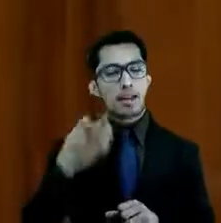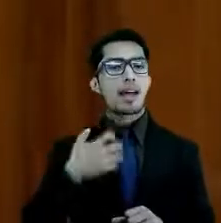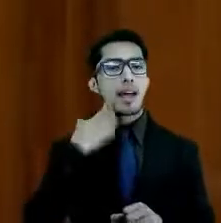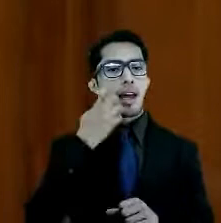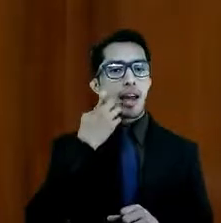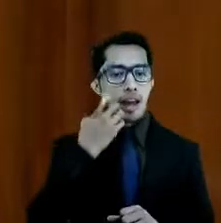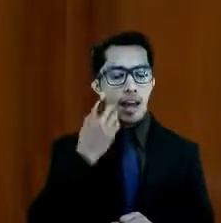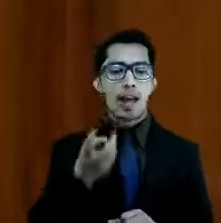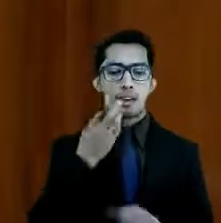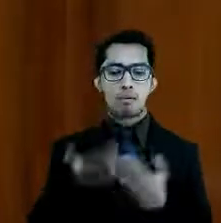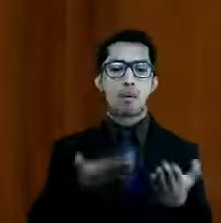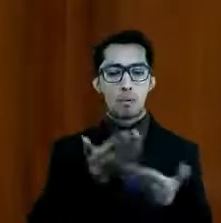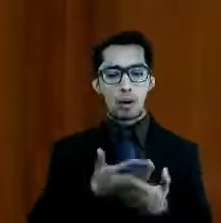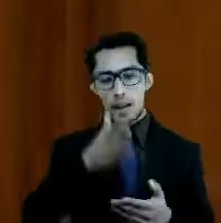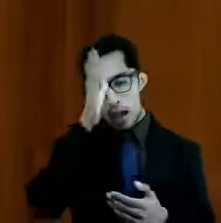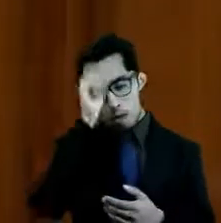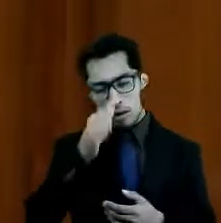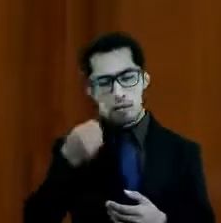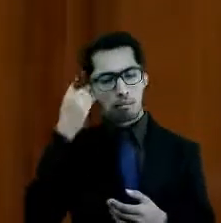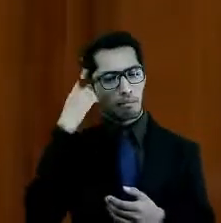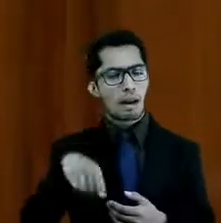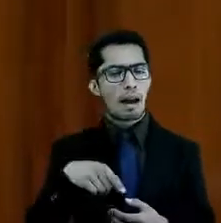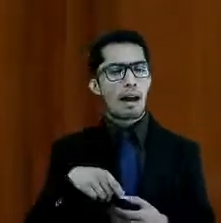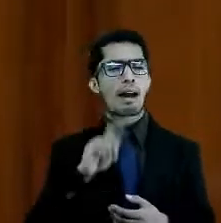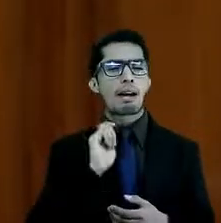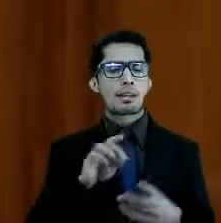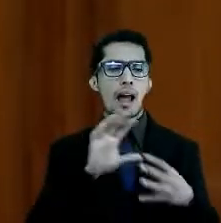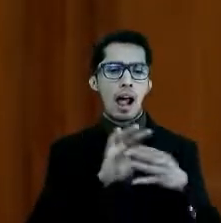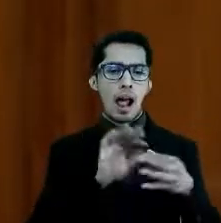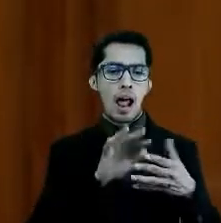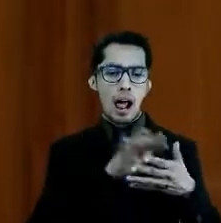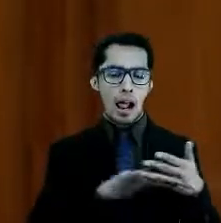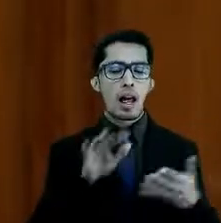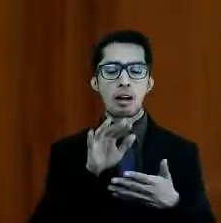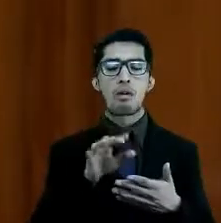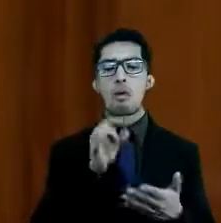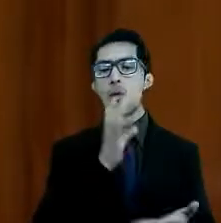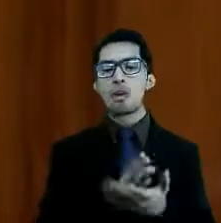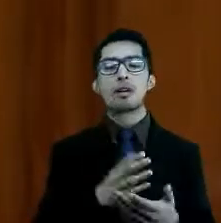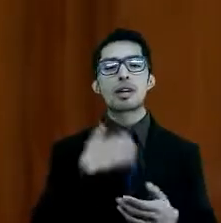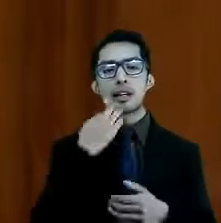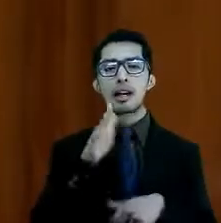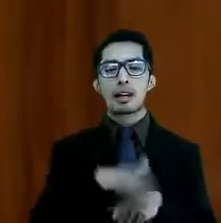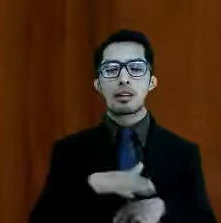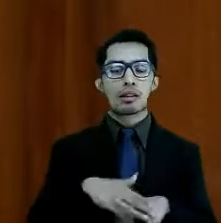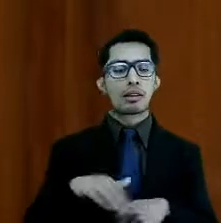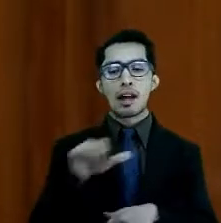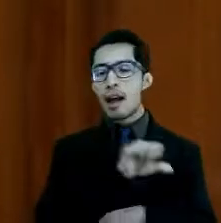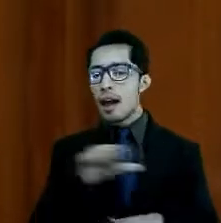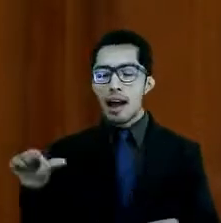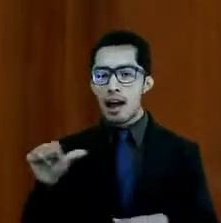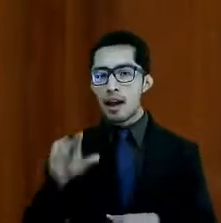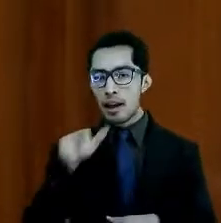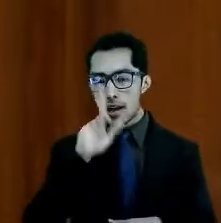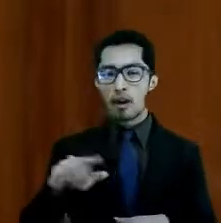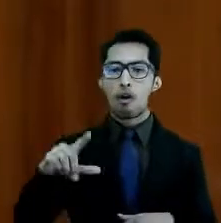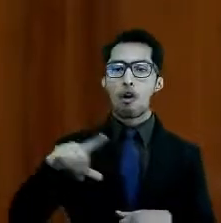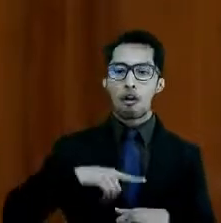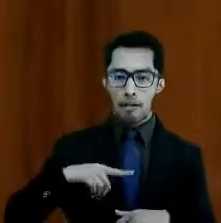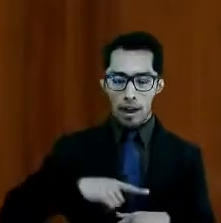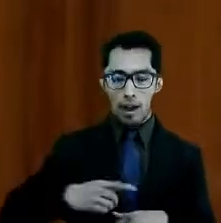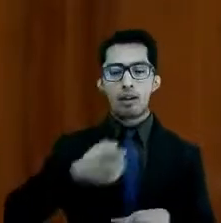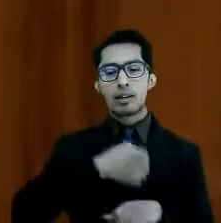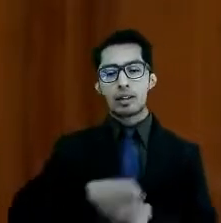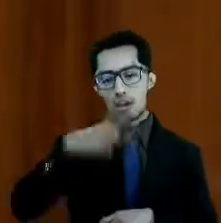este punto de acuerdo, que para texto queda como texto único. Se exhorta de manera respetuosa al Gobierno del Estado